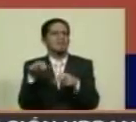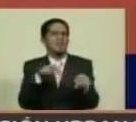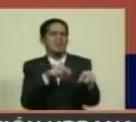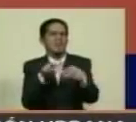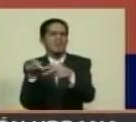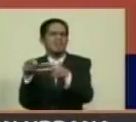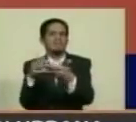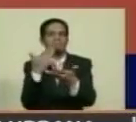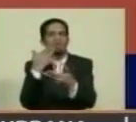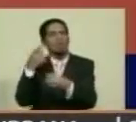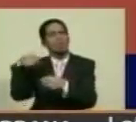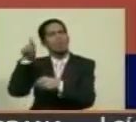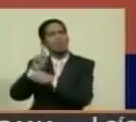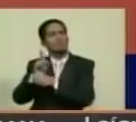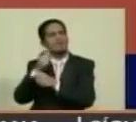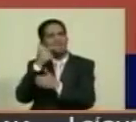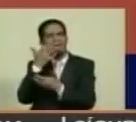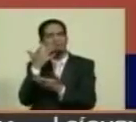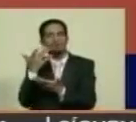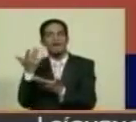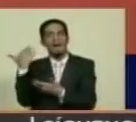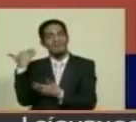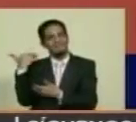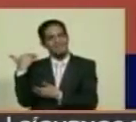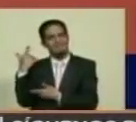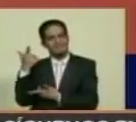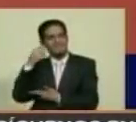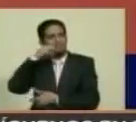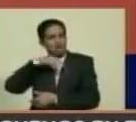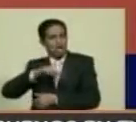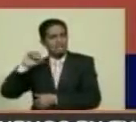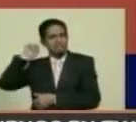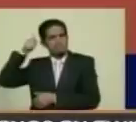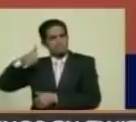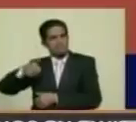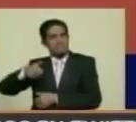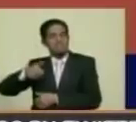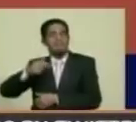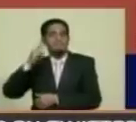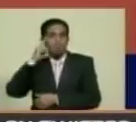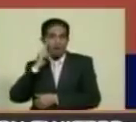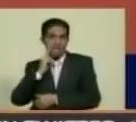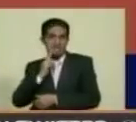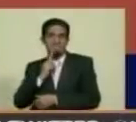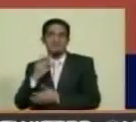atravesó la cordillera de los Andes para liberar a Perú, a Ecuador, fundar Bolivia y a Colombia.